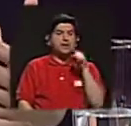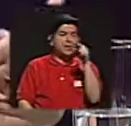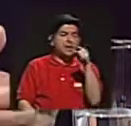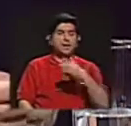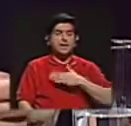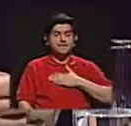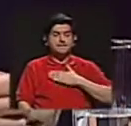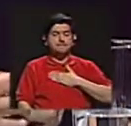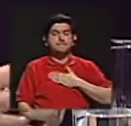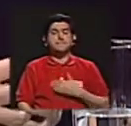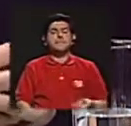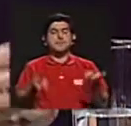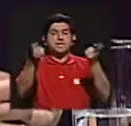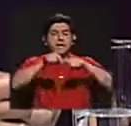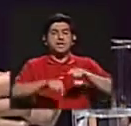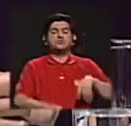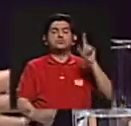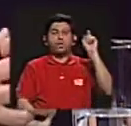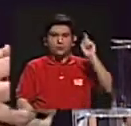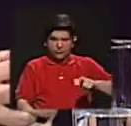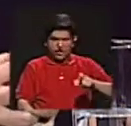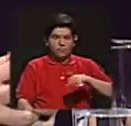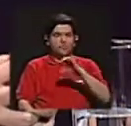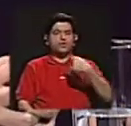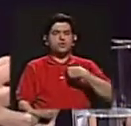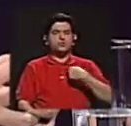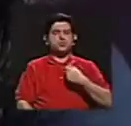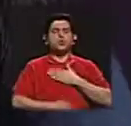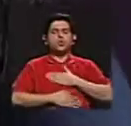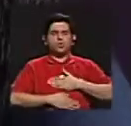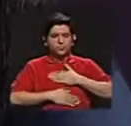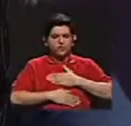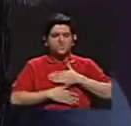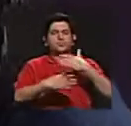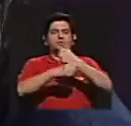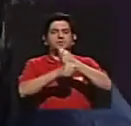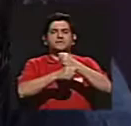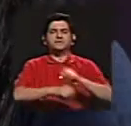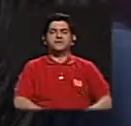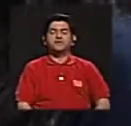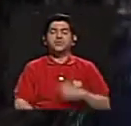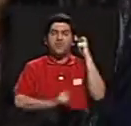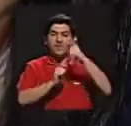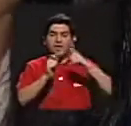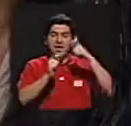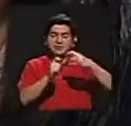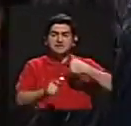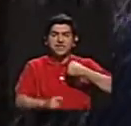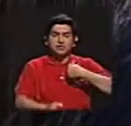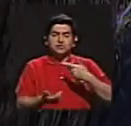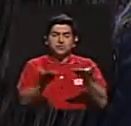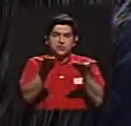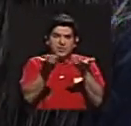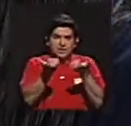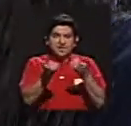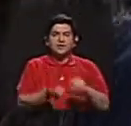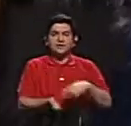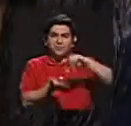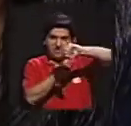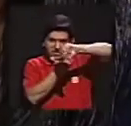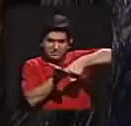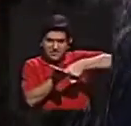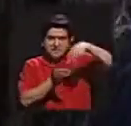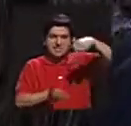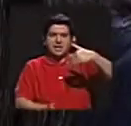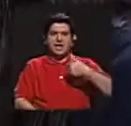en mi caso, un deber y un placer hacerlo. Así es, bueno, quiero justamente hacer énfasis en que aquí hemos, bueno,